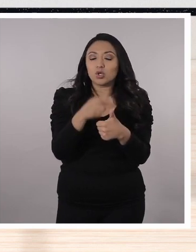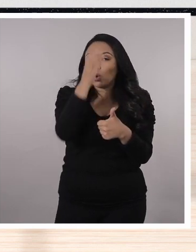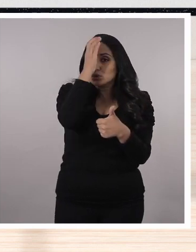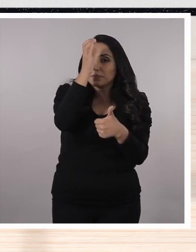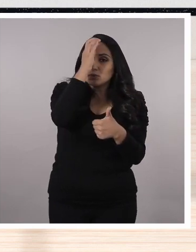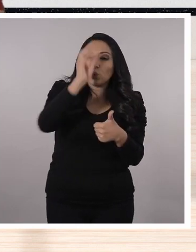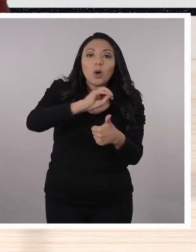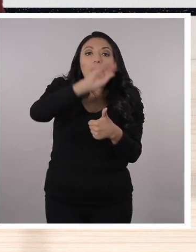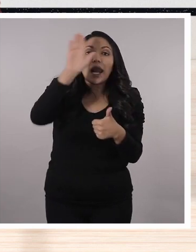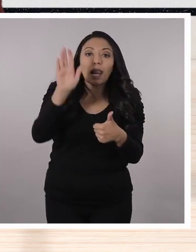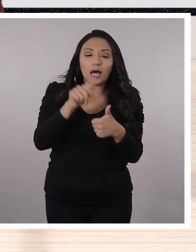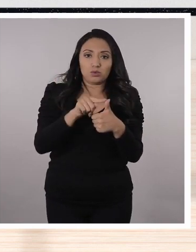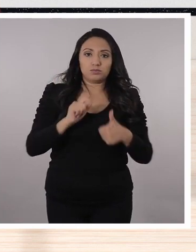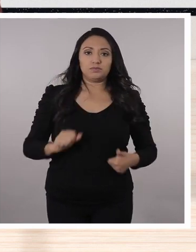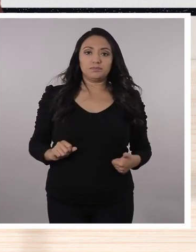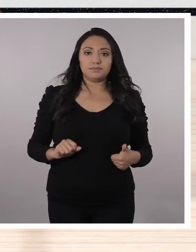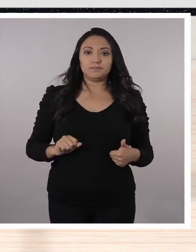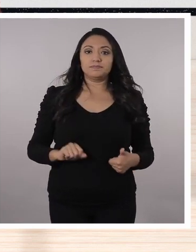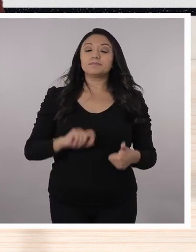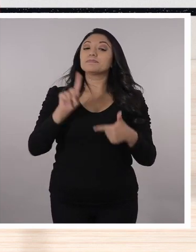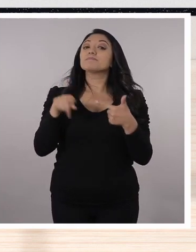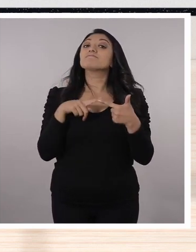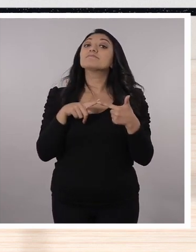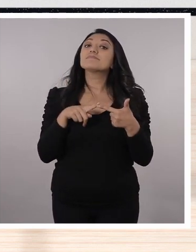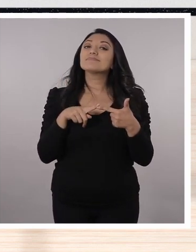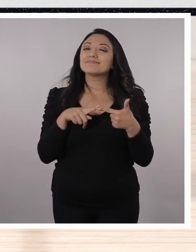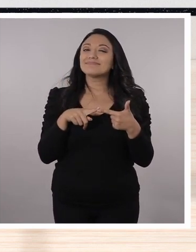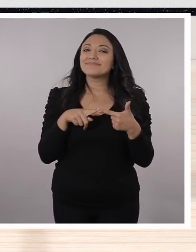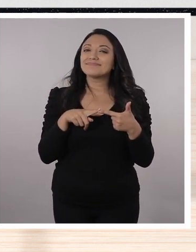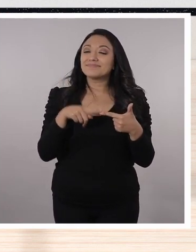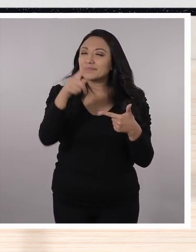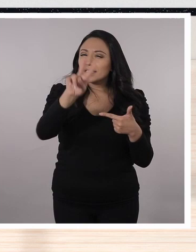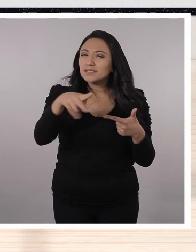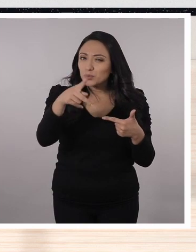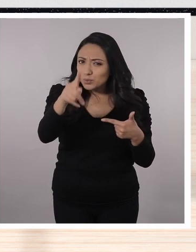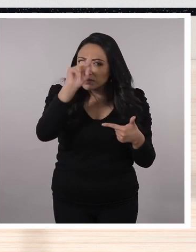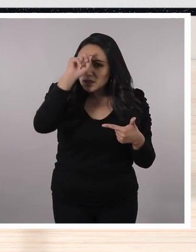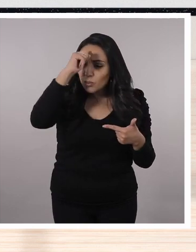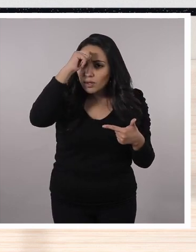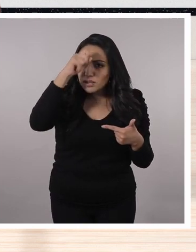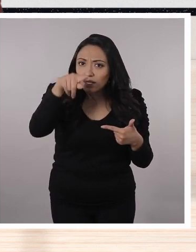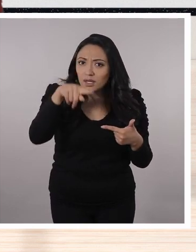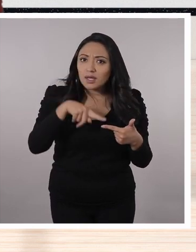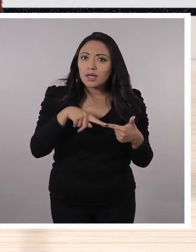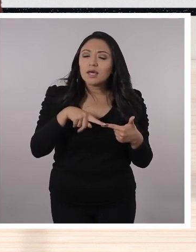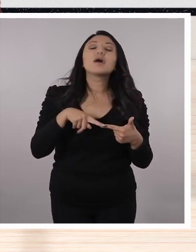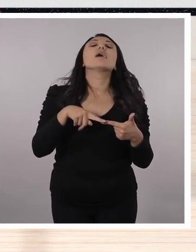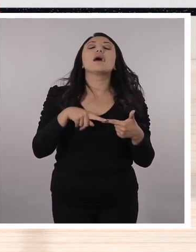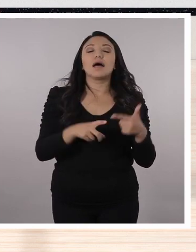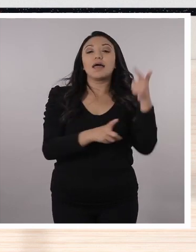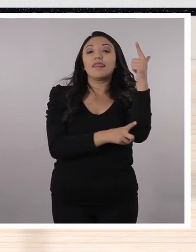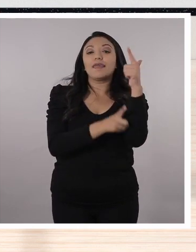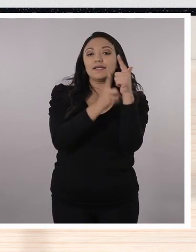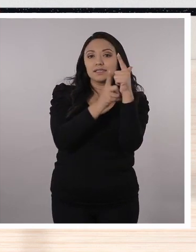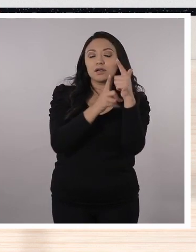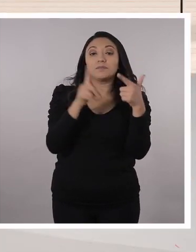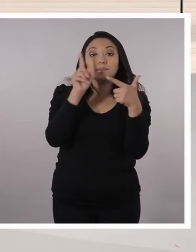idea es tener un concepto claro en la introducción. ¿Cuál es el segundo paso? Pues el segundo paso es el